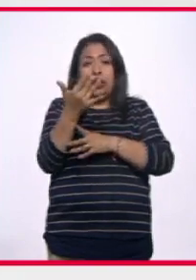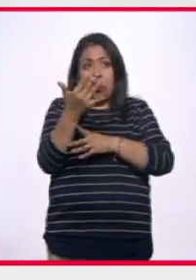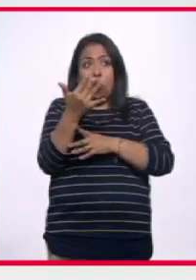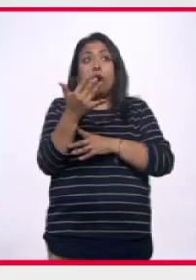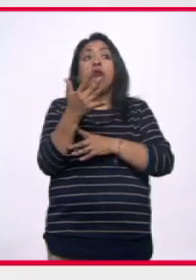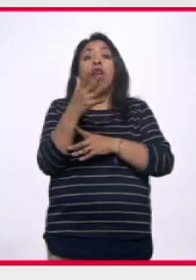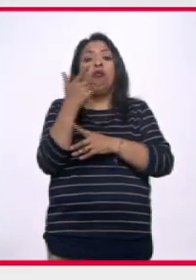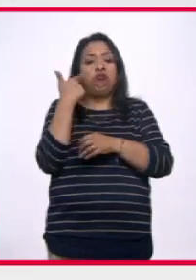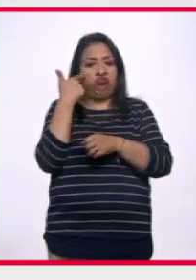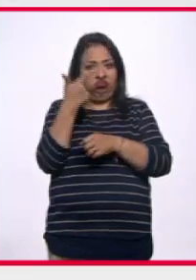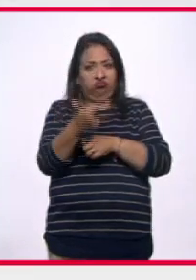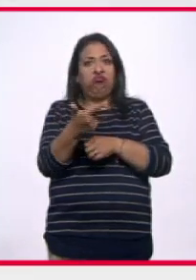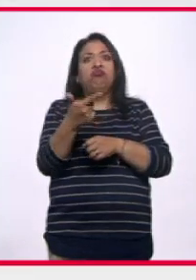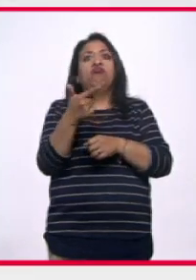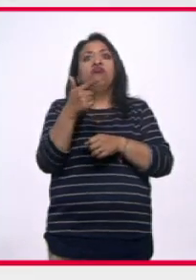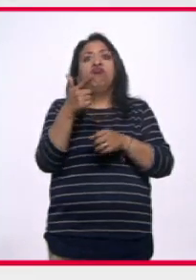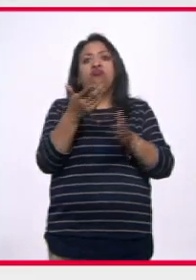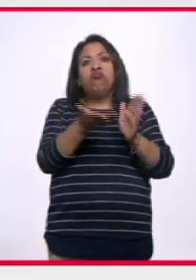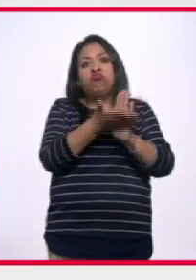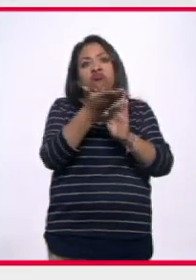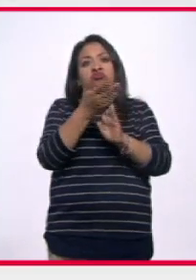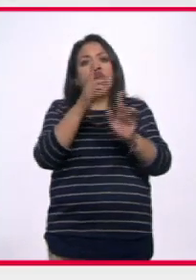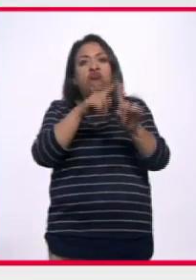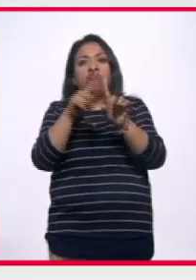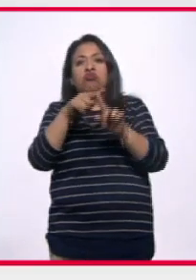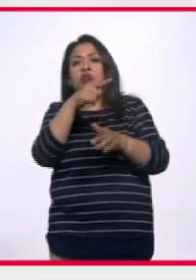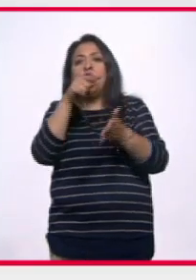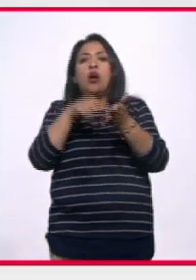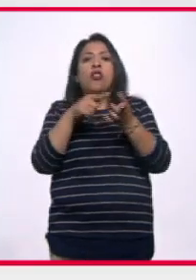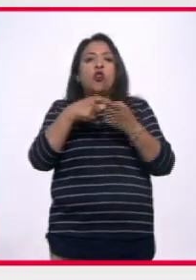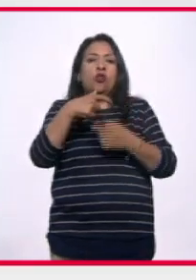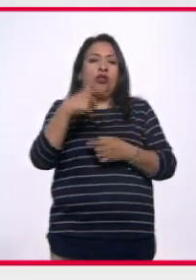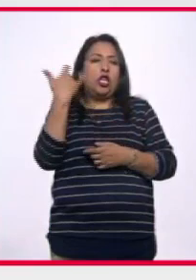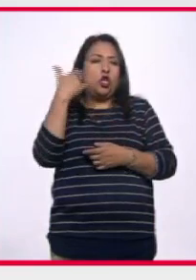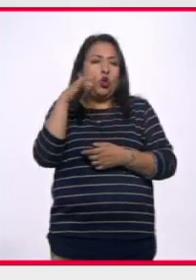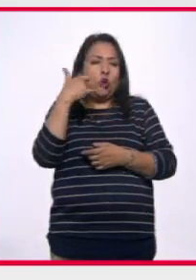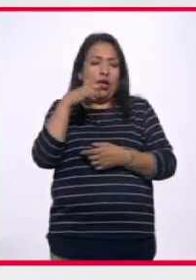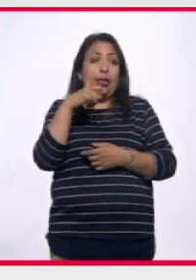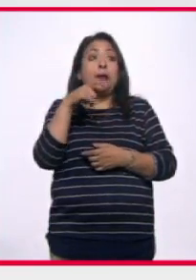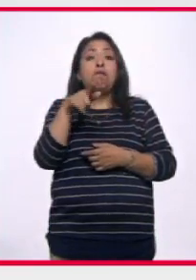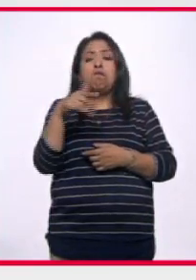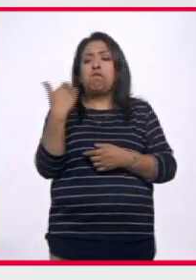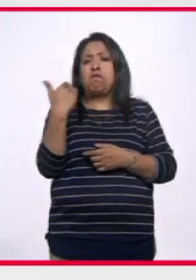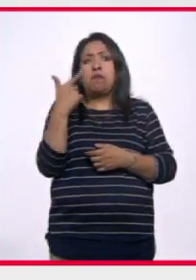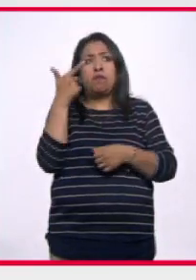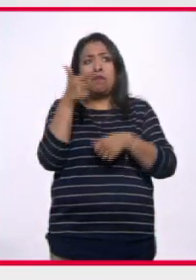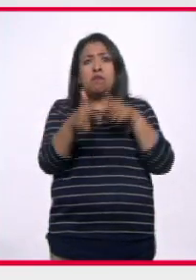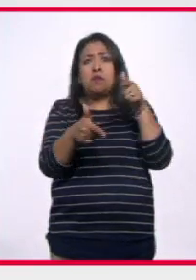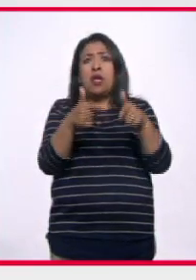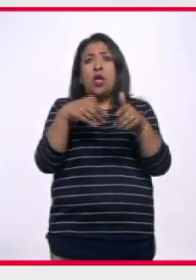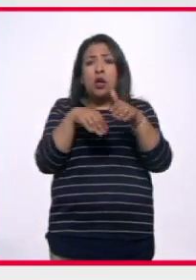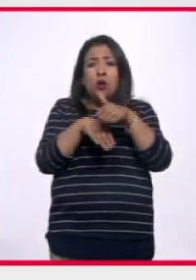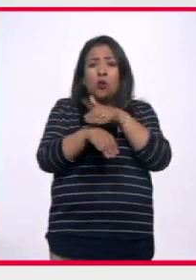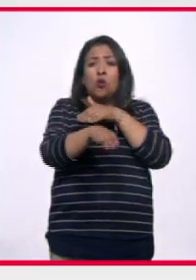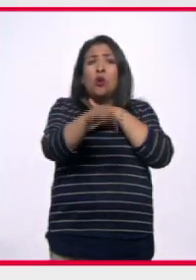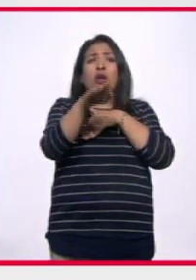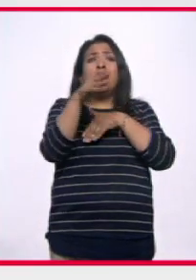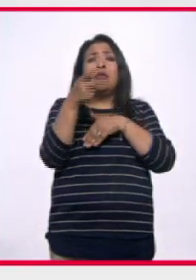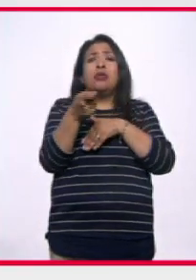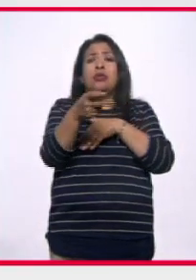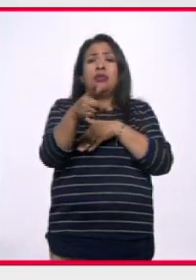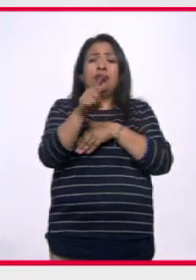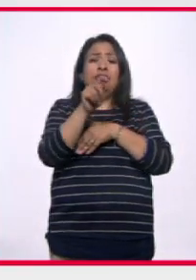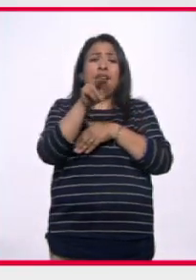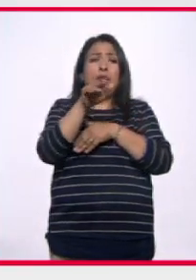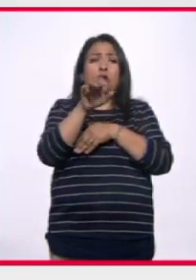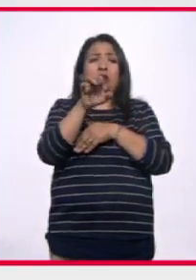se tiene evidencia arqueológica muy variada en la costa oriental de la península de yucatán recientemente han encontrado una cueva a la que denominan el templo